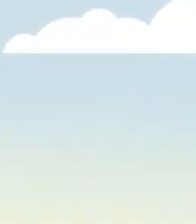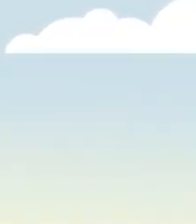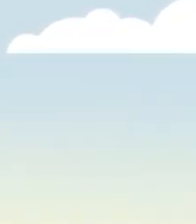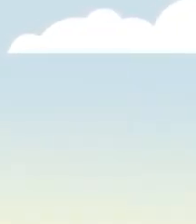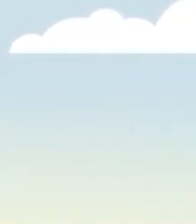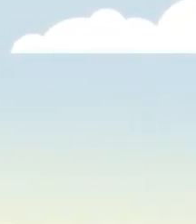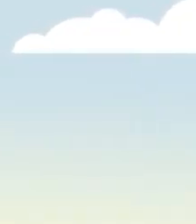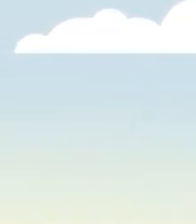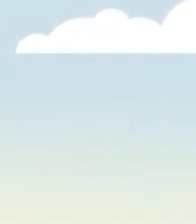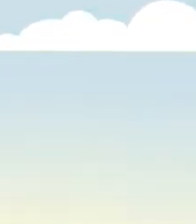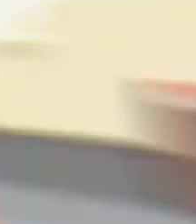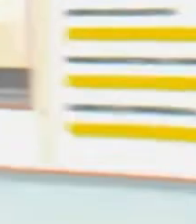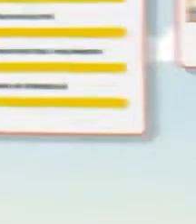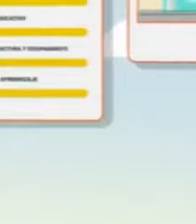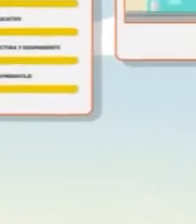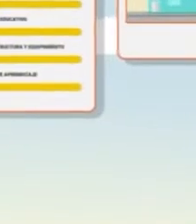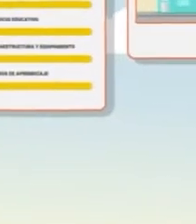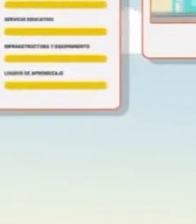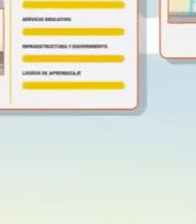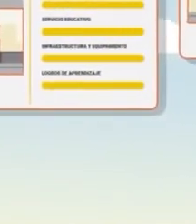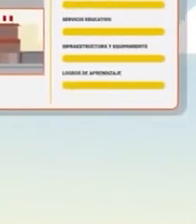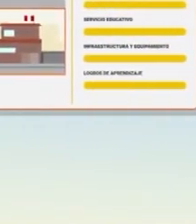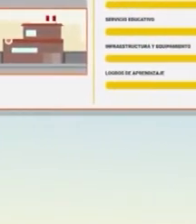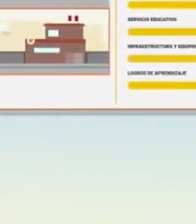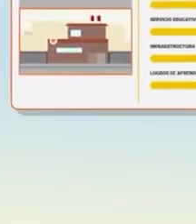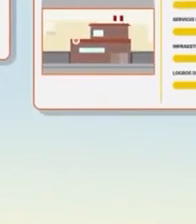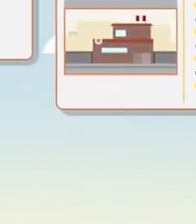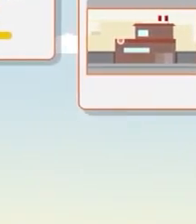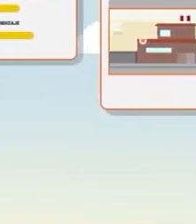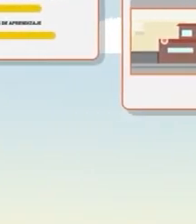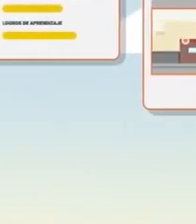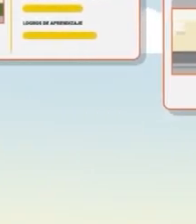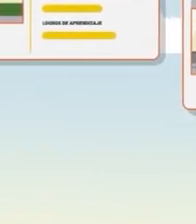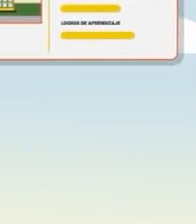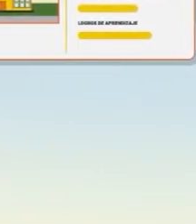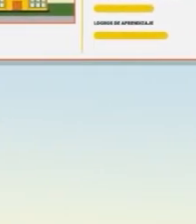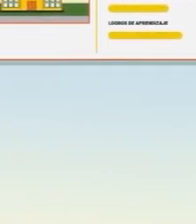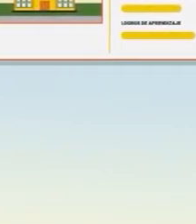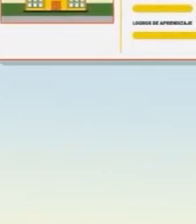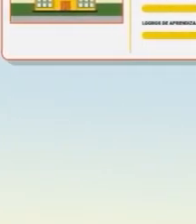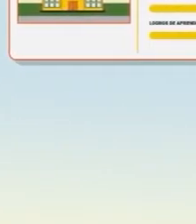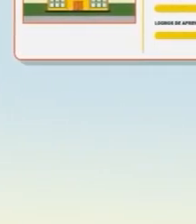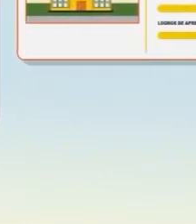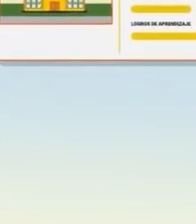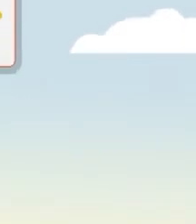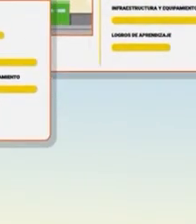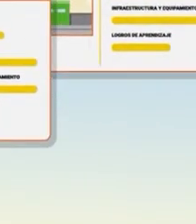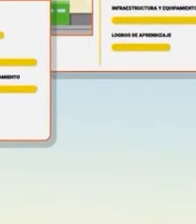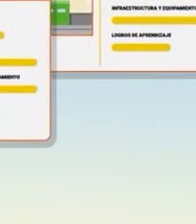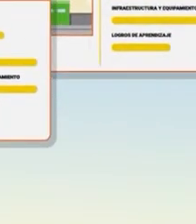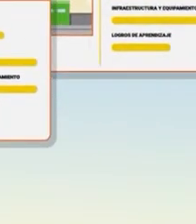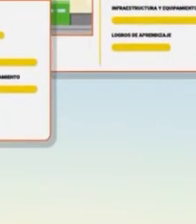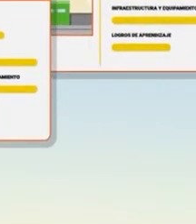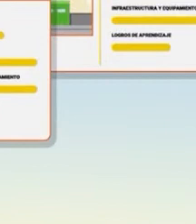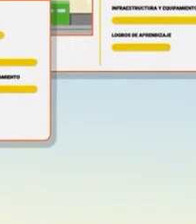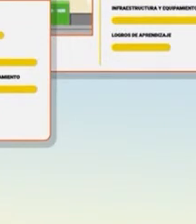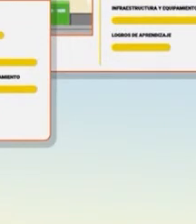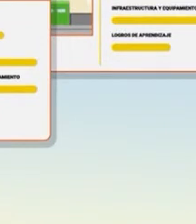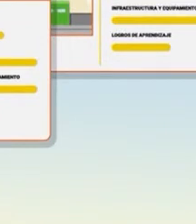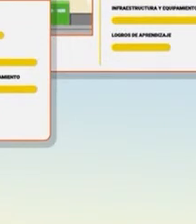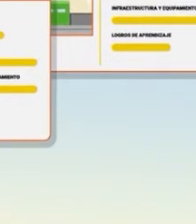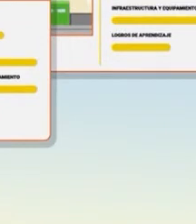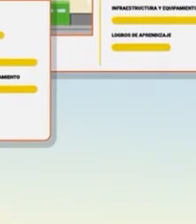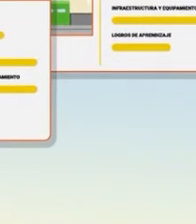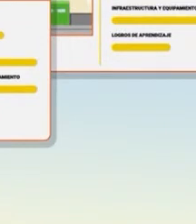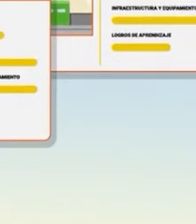Conoce Identicole, el portal web con la información más importante de todos los colegios del Perú y todo lo que